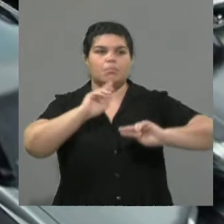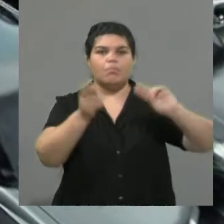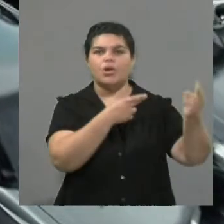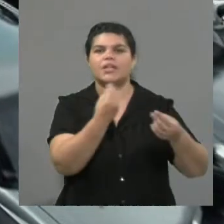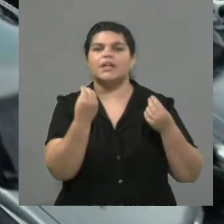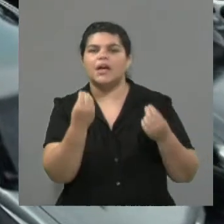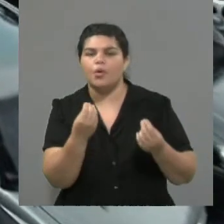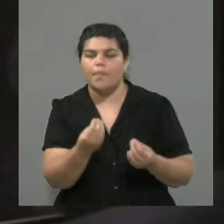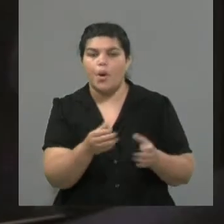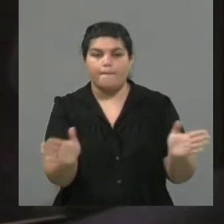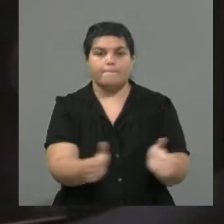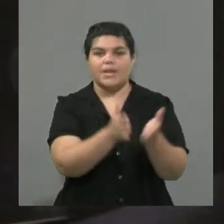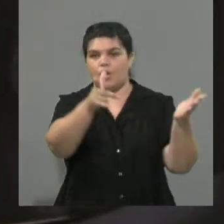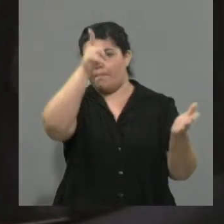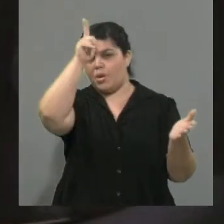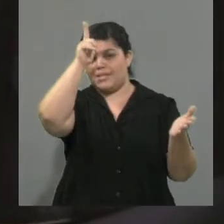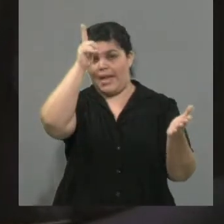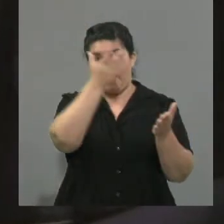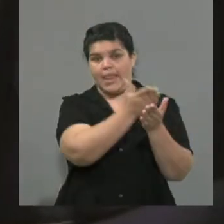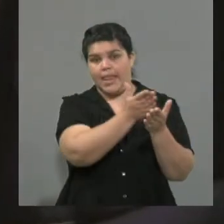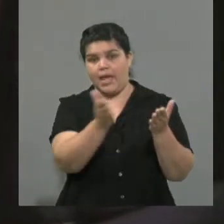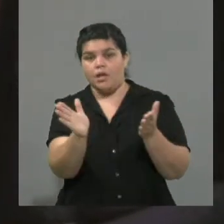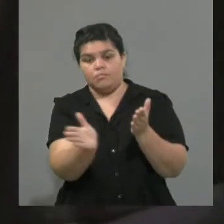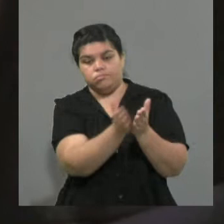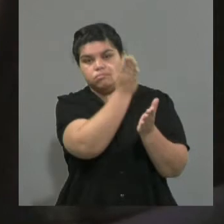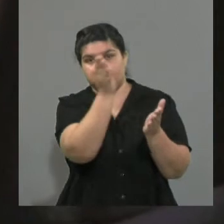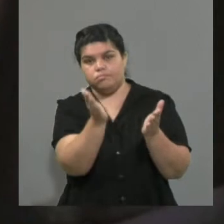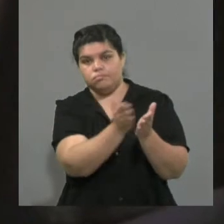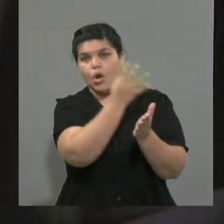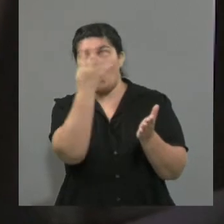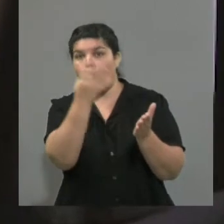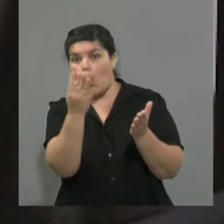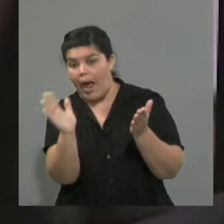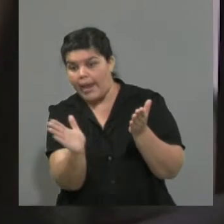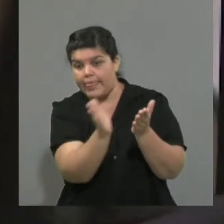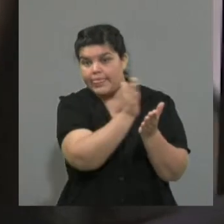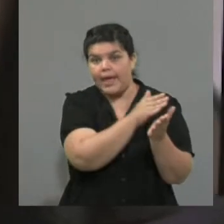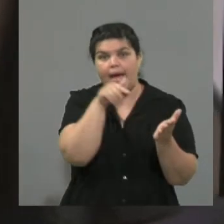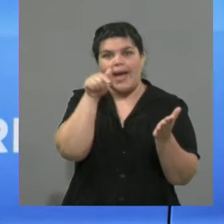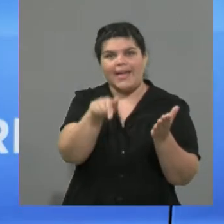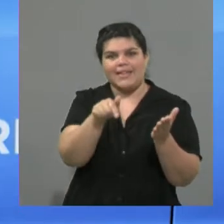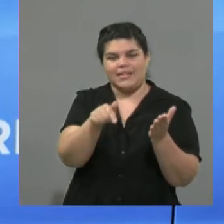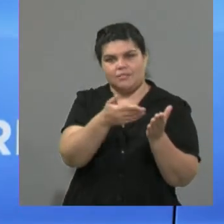en los periódicos, en la 4ª página, de ahí para adelante. Nunca se la ha tomado en serio.